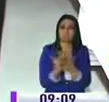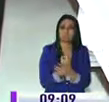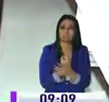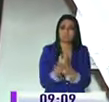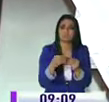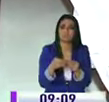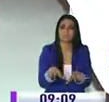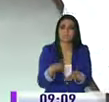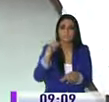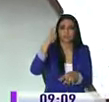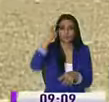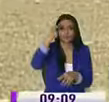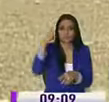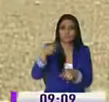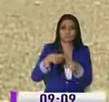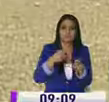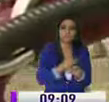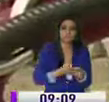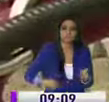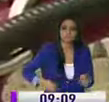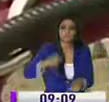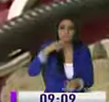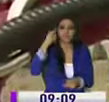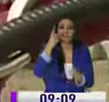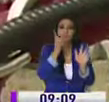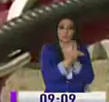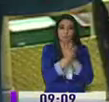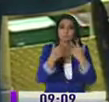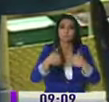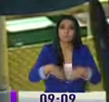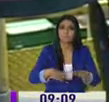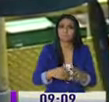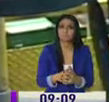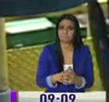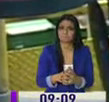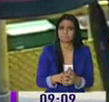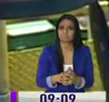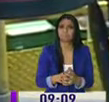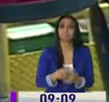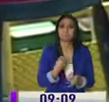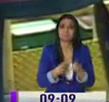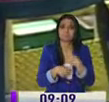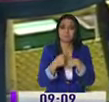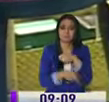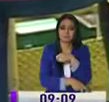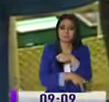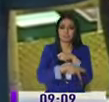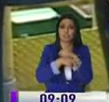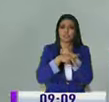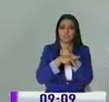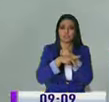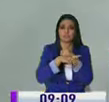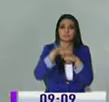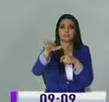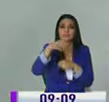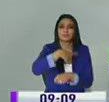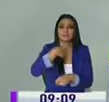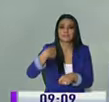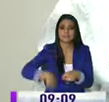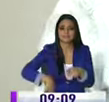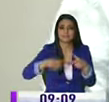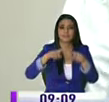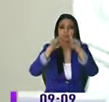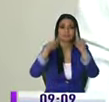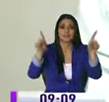cometido en el gobierno del expresidente rafael correa con una intermediación de la venta del crudo ecuatoriano con china y tailandia